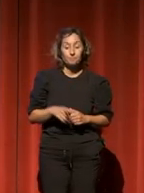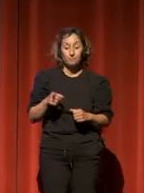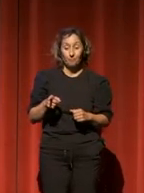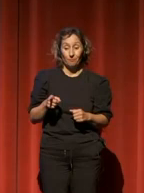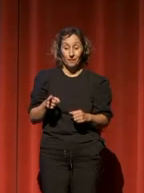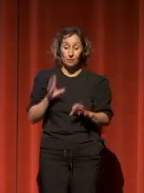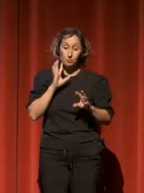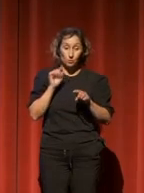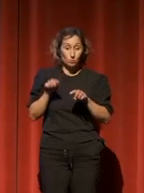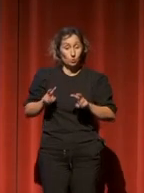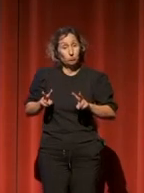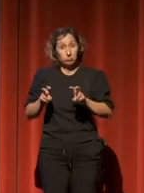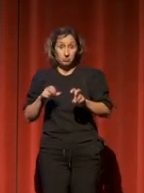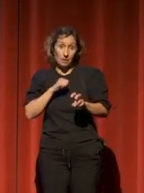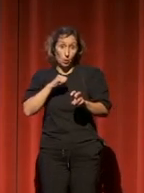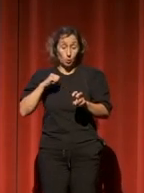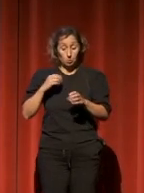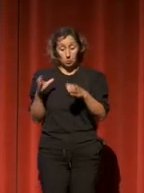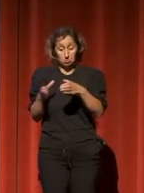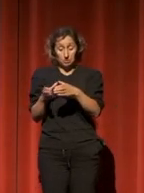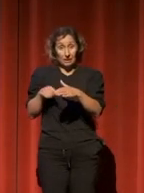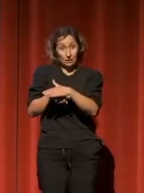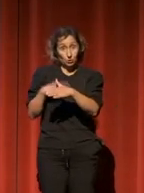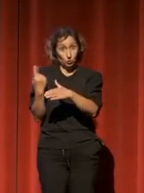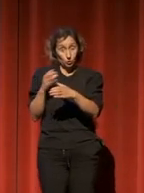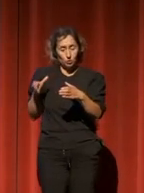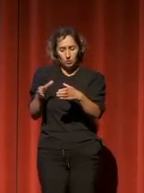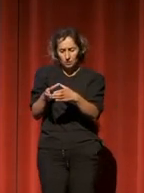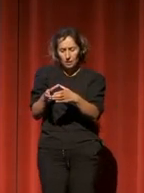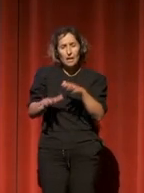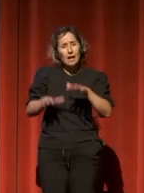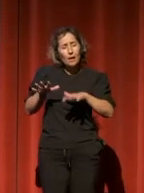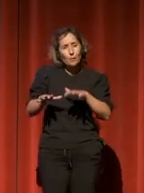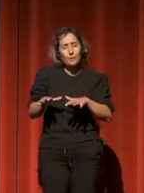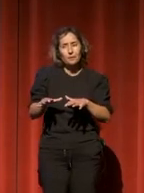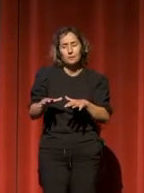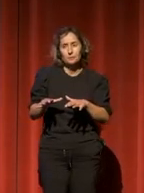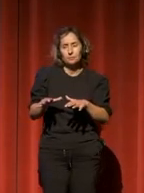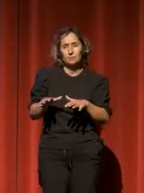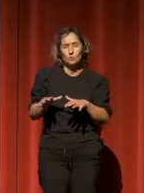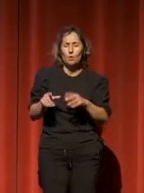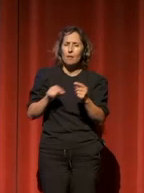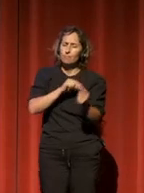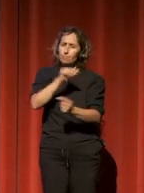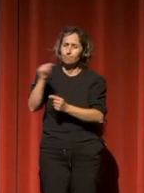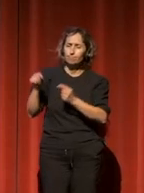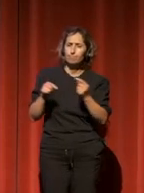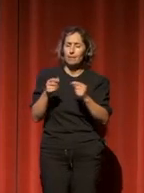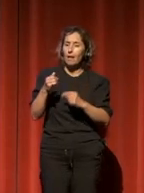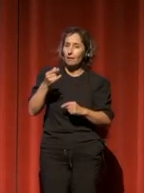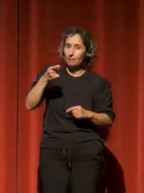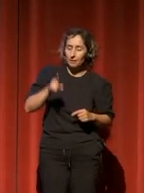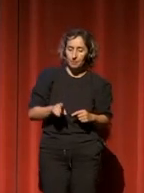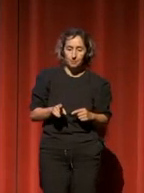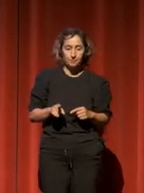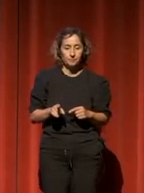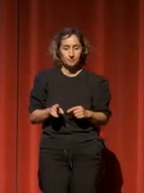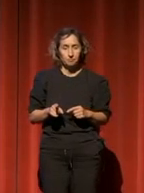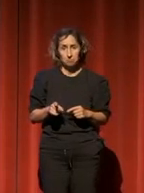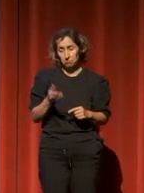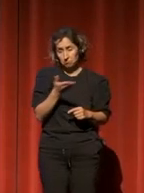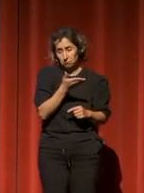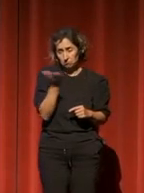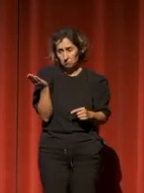autonomía eh También se relatan a veces algunos dilemas no eh que que seguro que